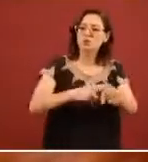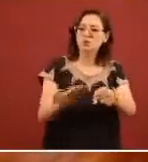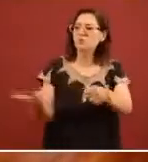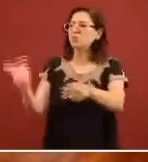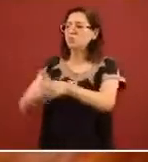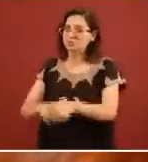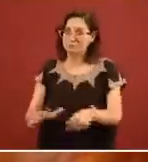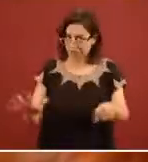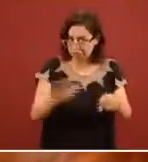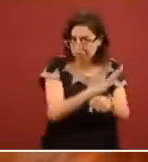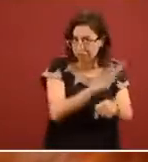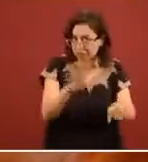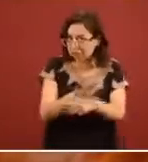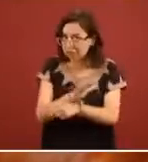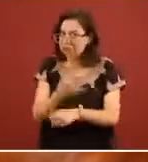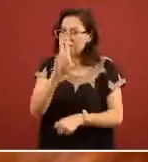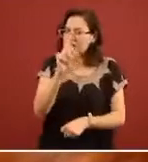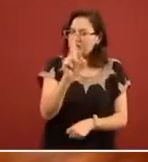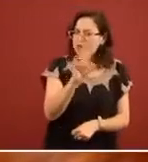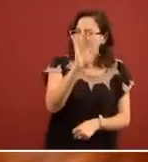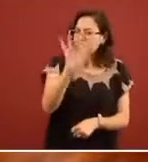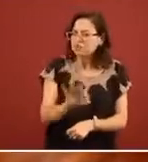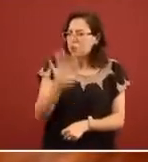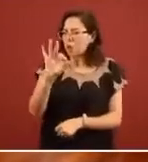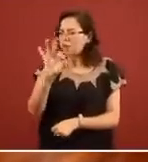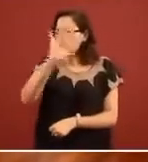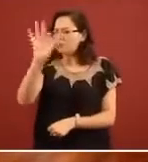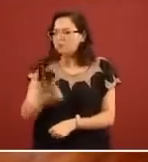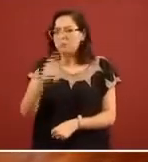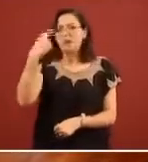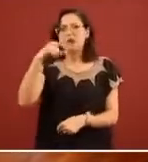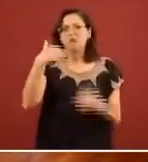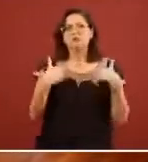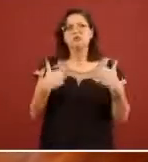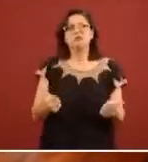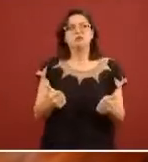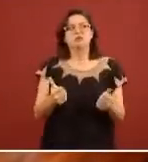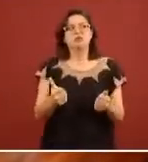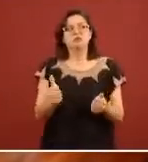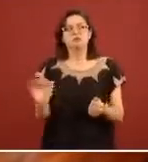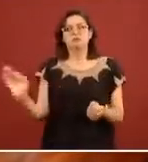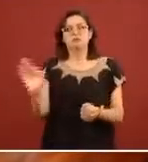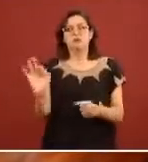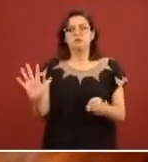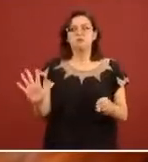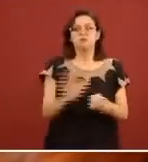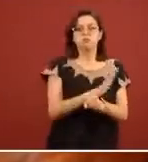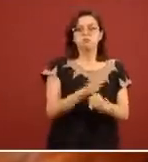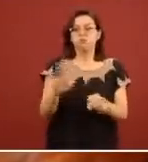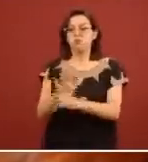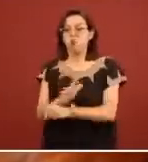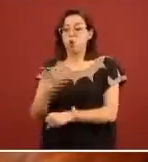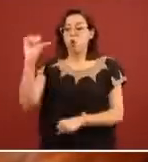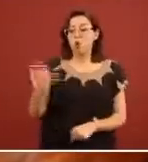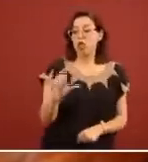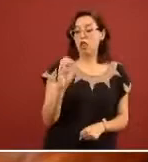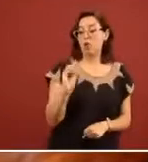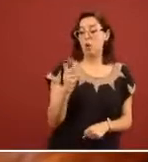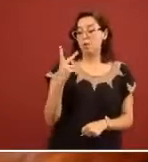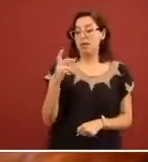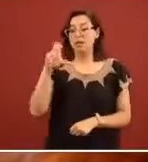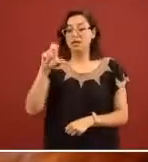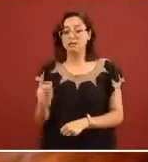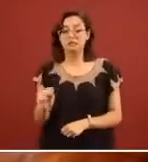hospitalarios ya estamos, al 30, al 40, para entender la magnitud de lo que podría ser? ¿Cómo? Hoy la OPS ha alertado. Ya